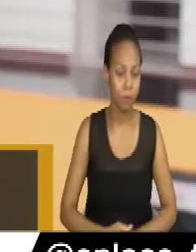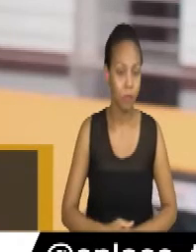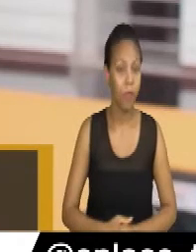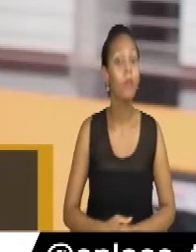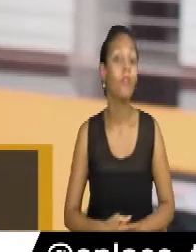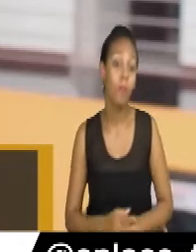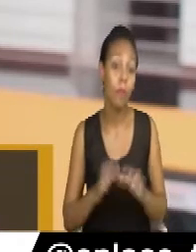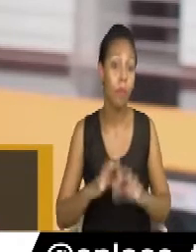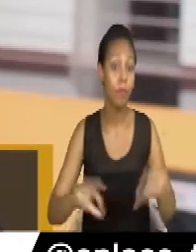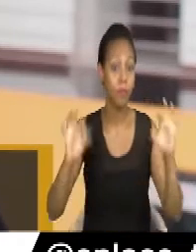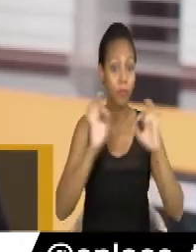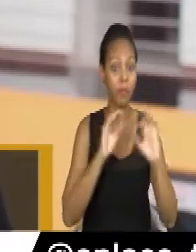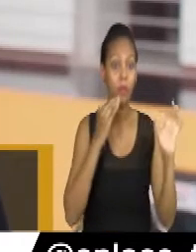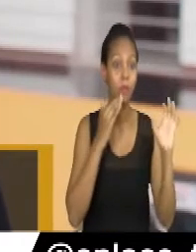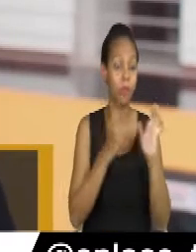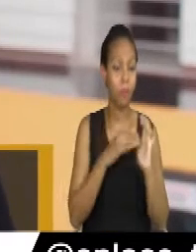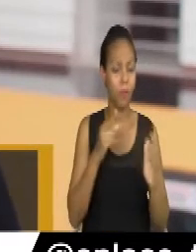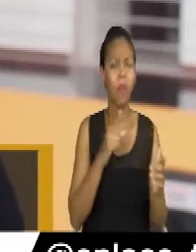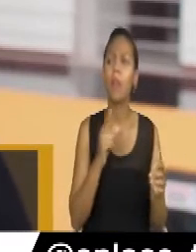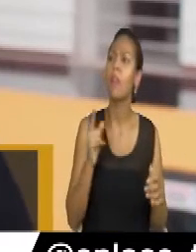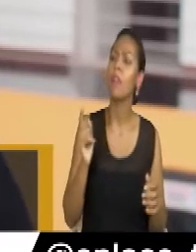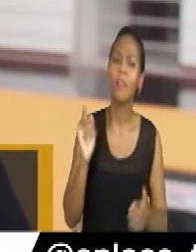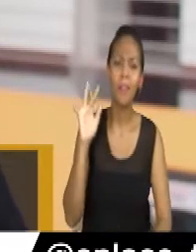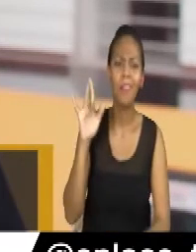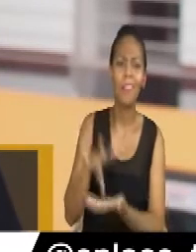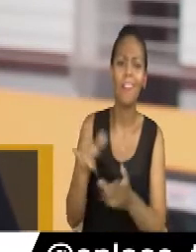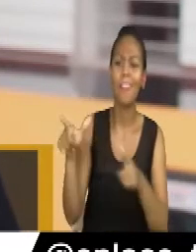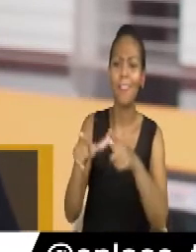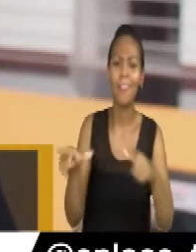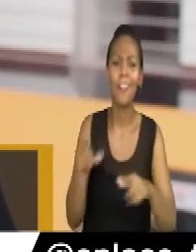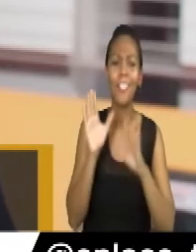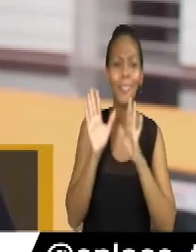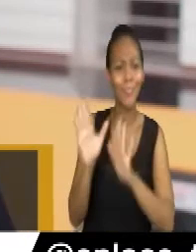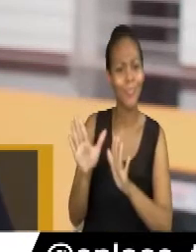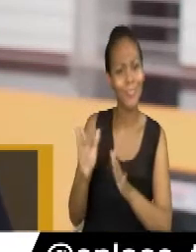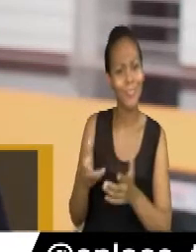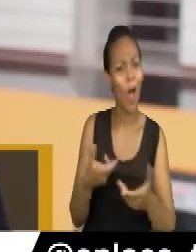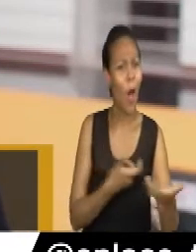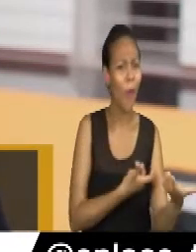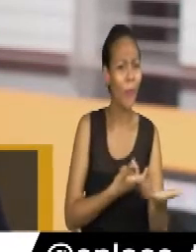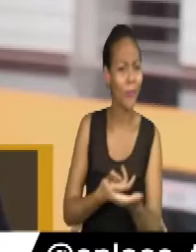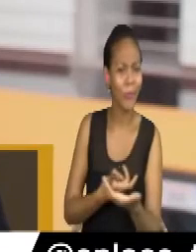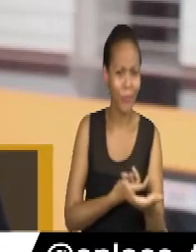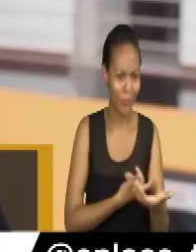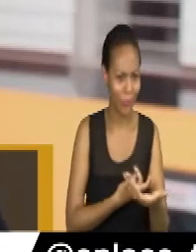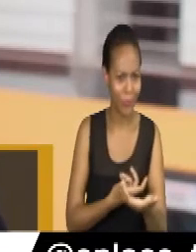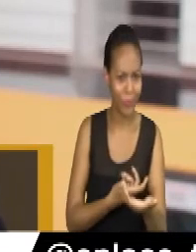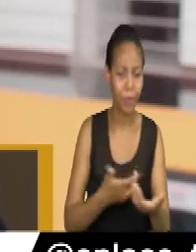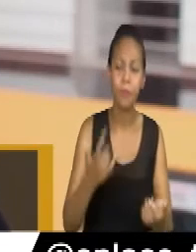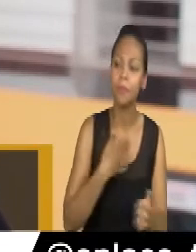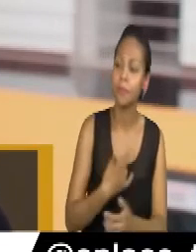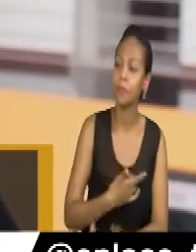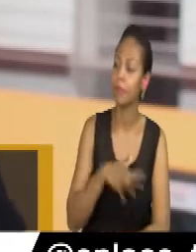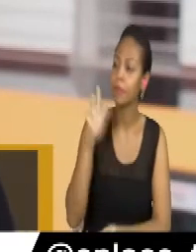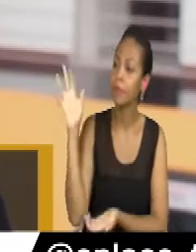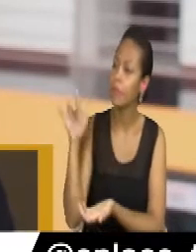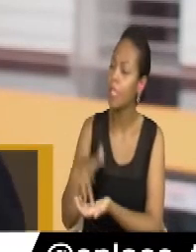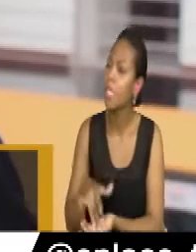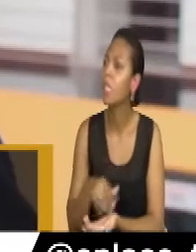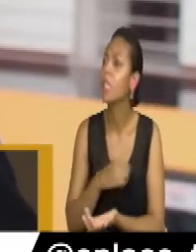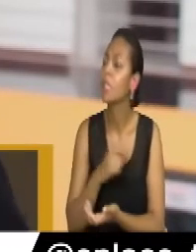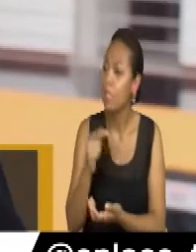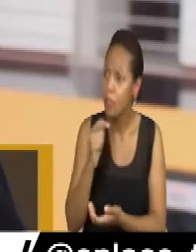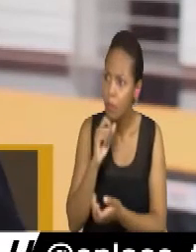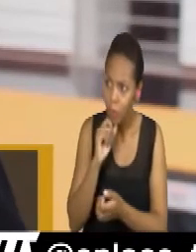esta función, y hay otras entidades o almacenes que también son certificados y que